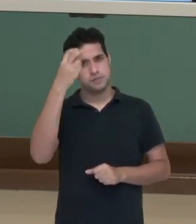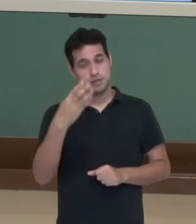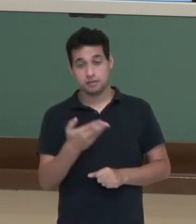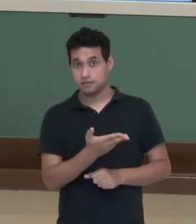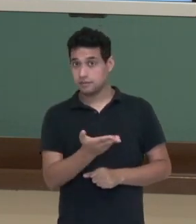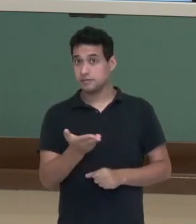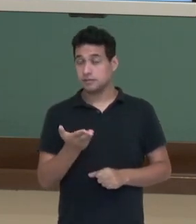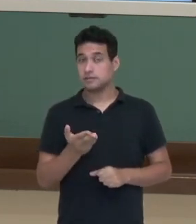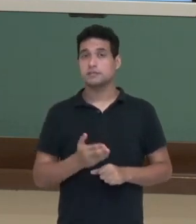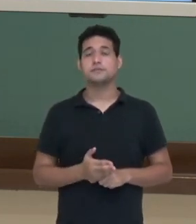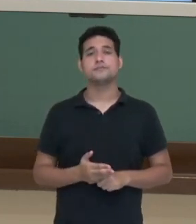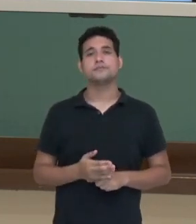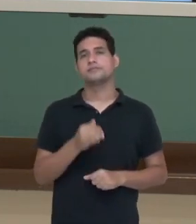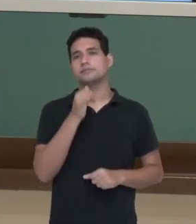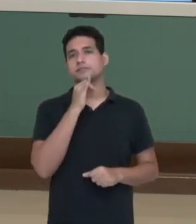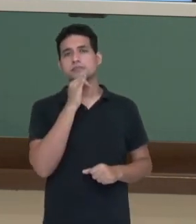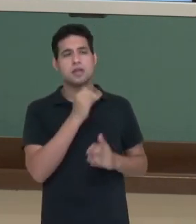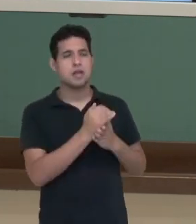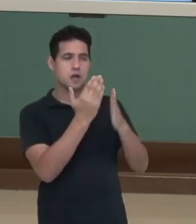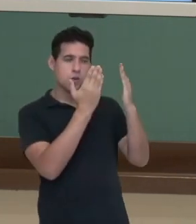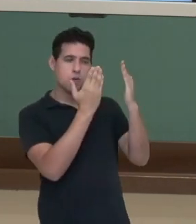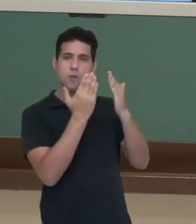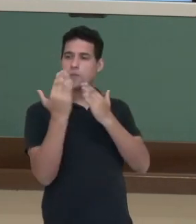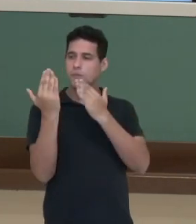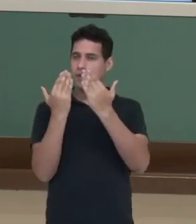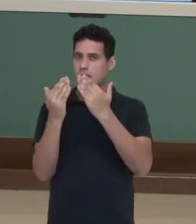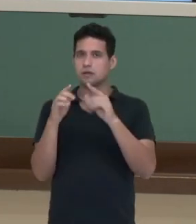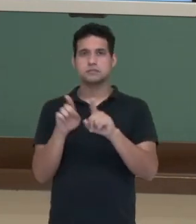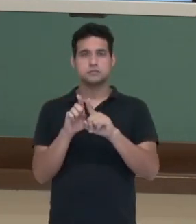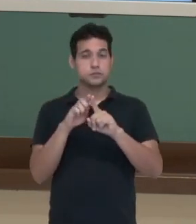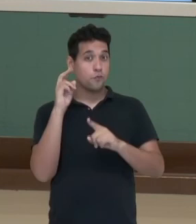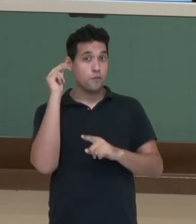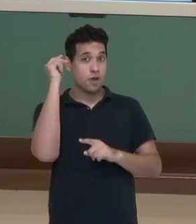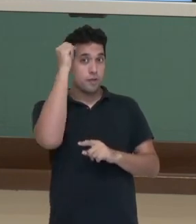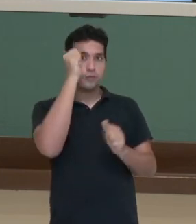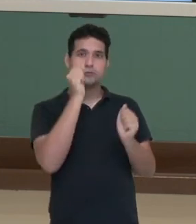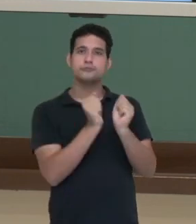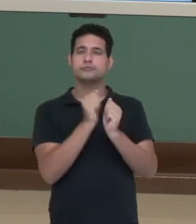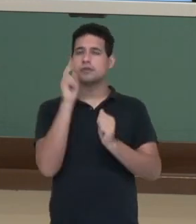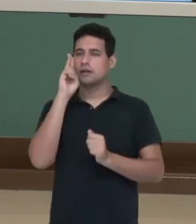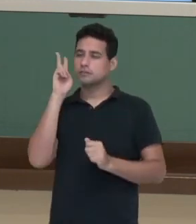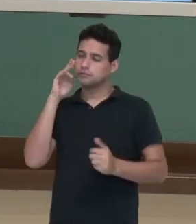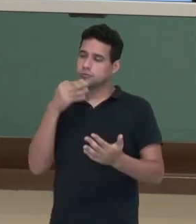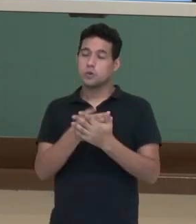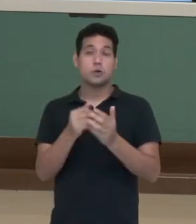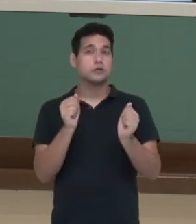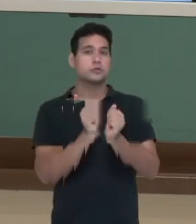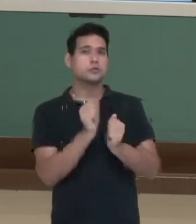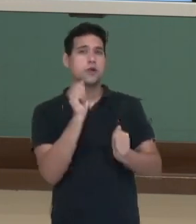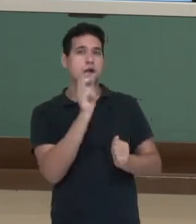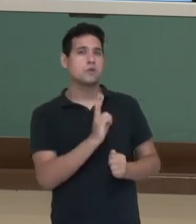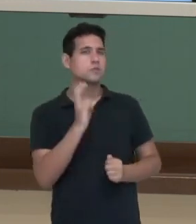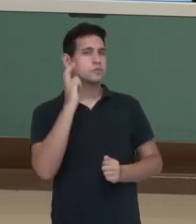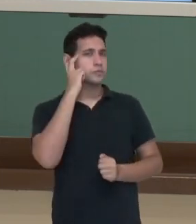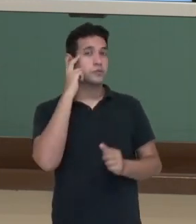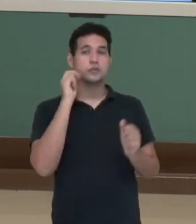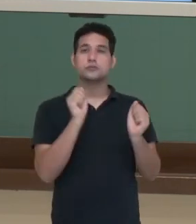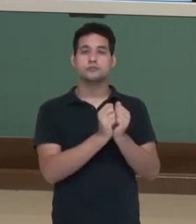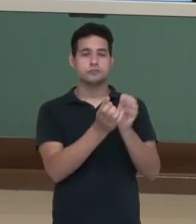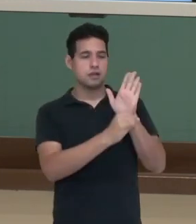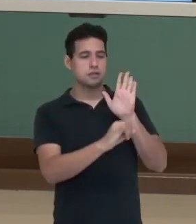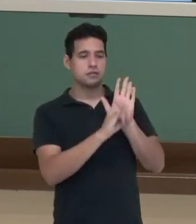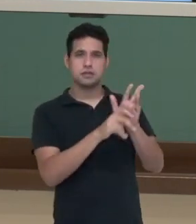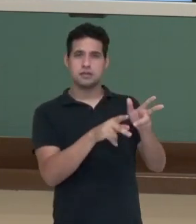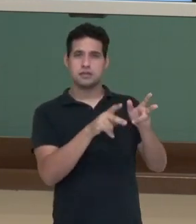vocês, né? Ela compara isso, o cabelo, com a história, com a cultura, com a